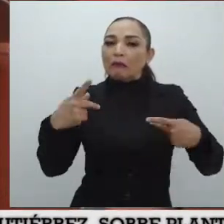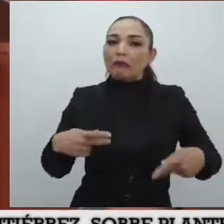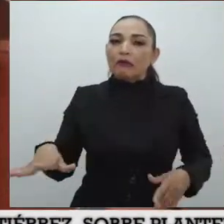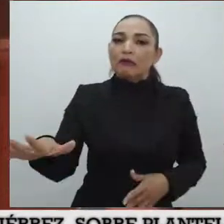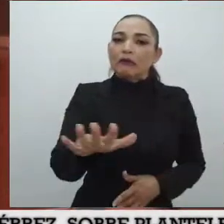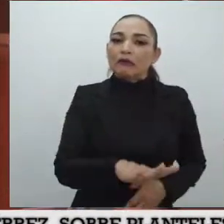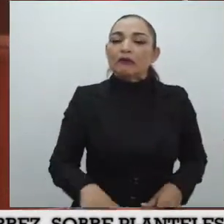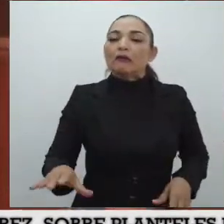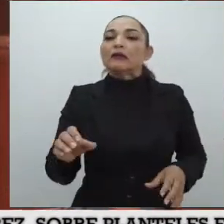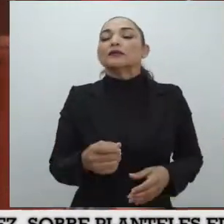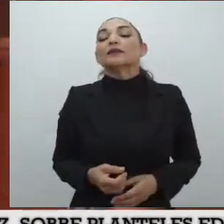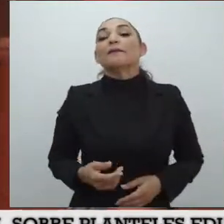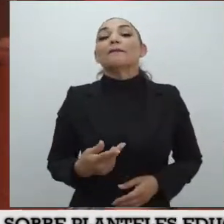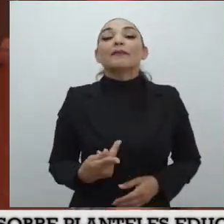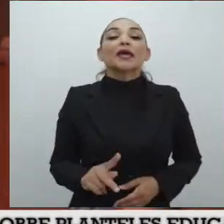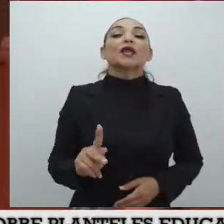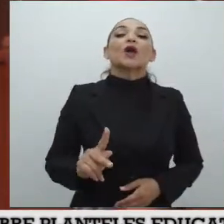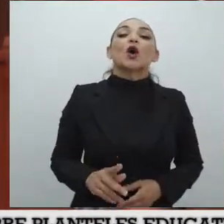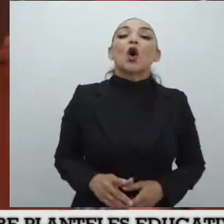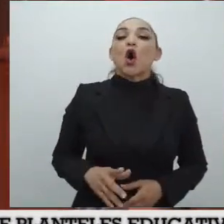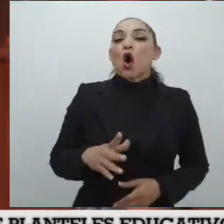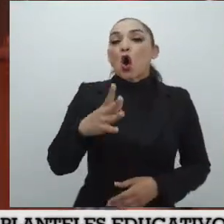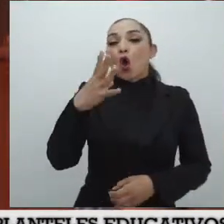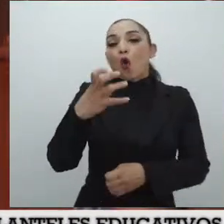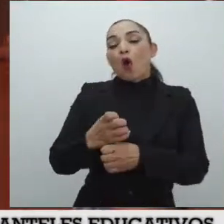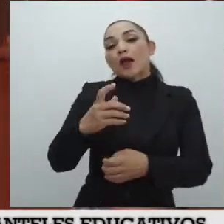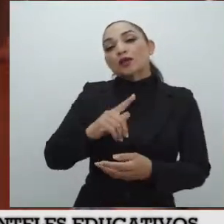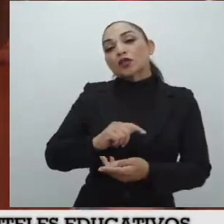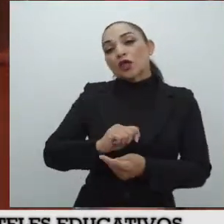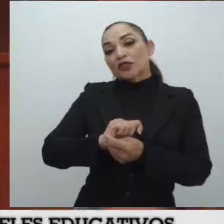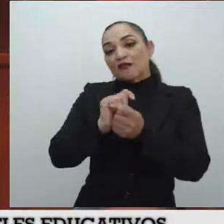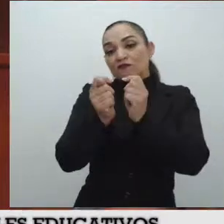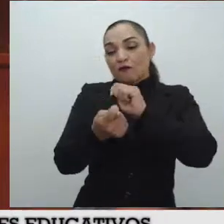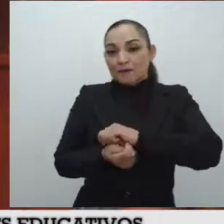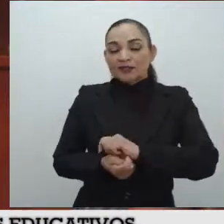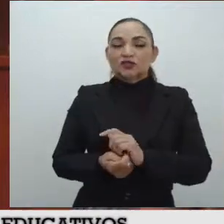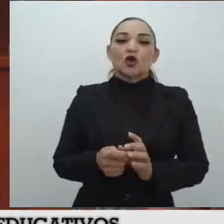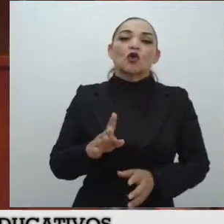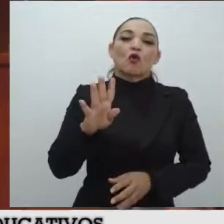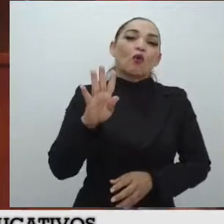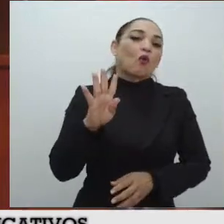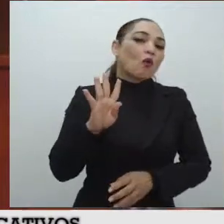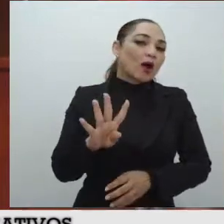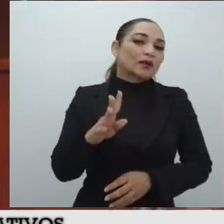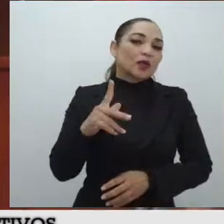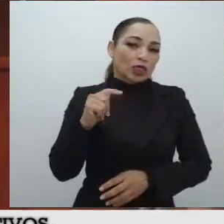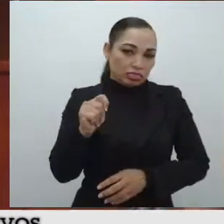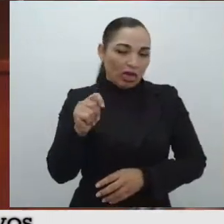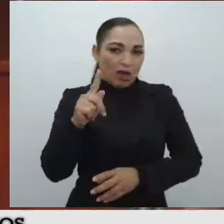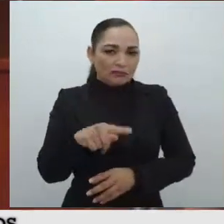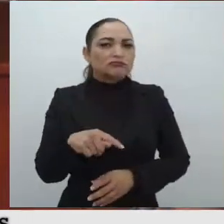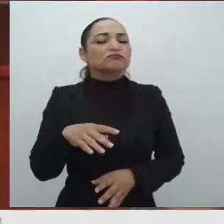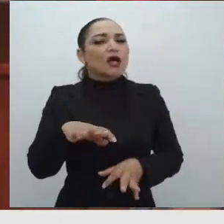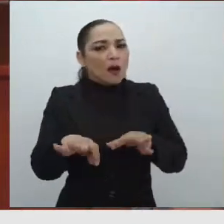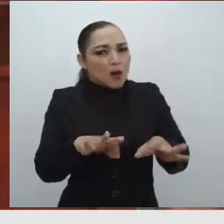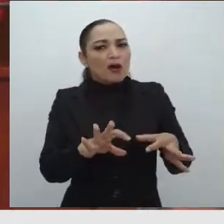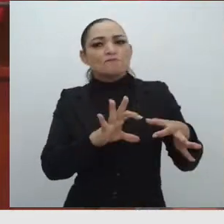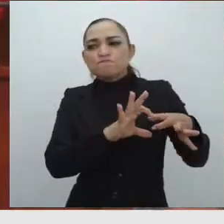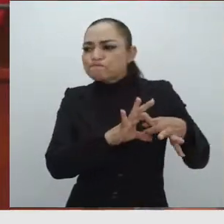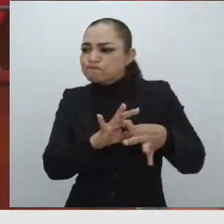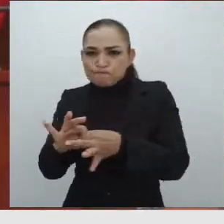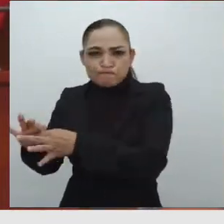una transformación ciudadana y que trabaja de manera transversal. Para nosotros el compromiso es con los